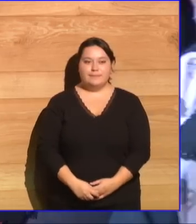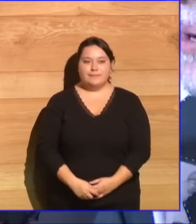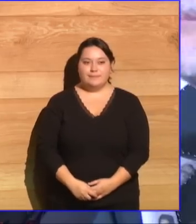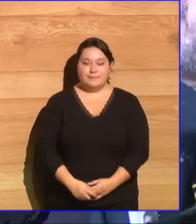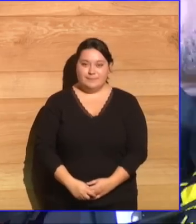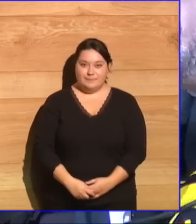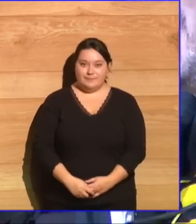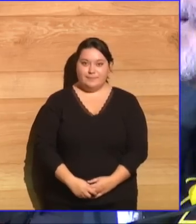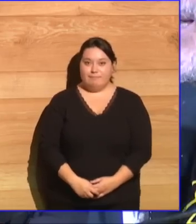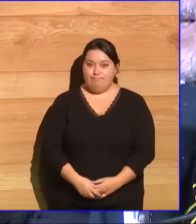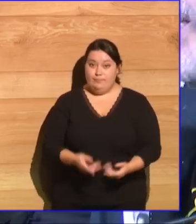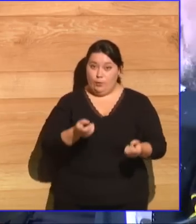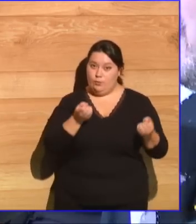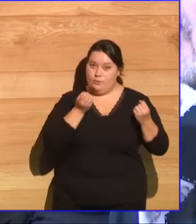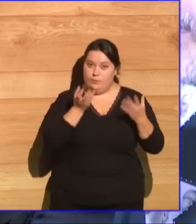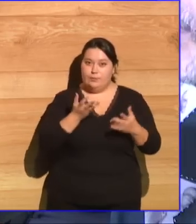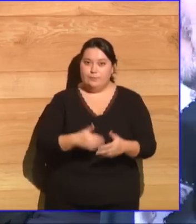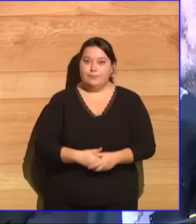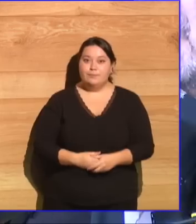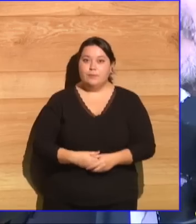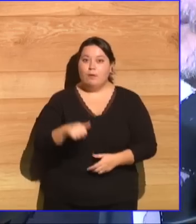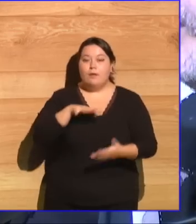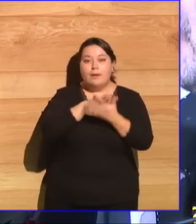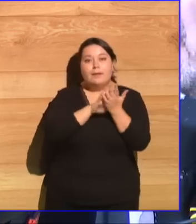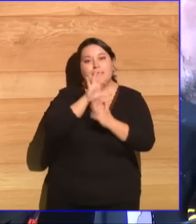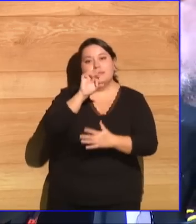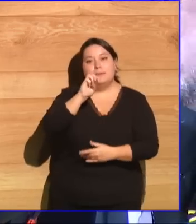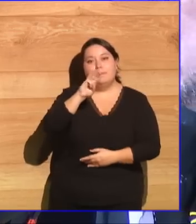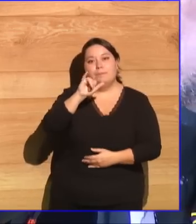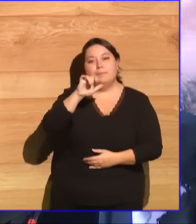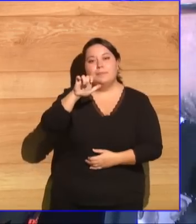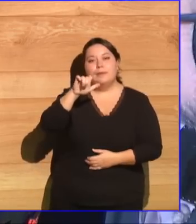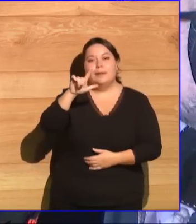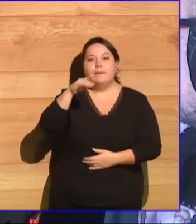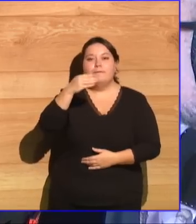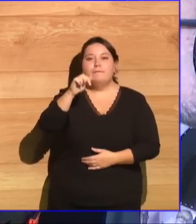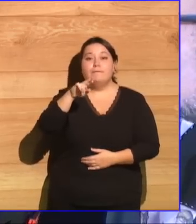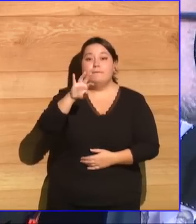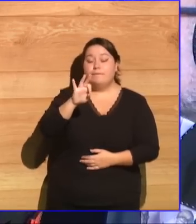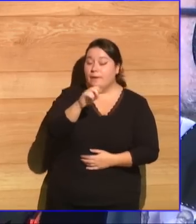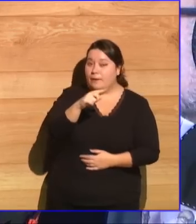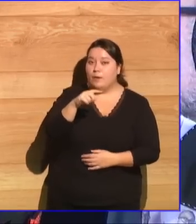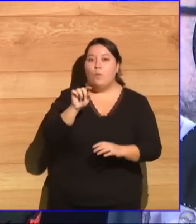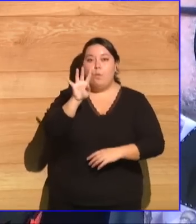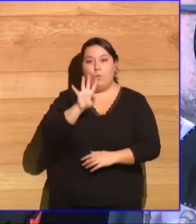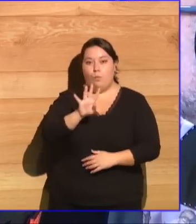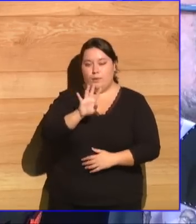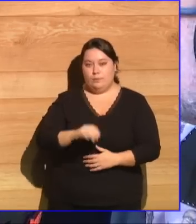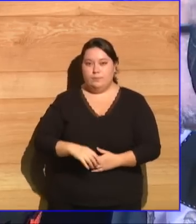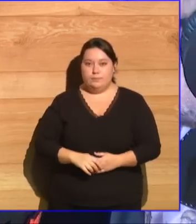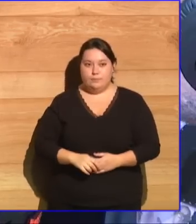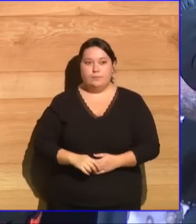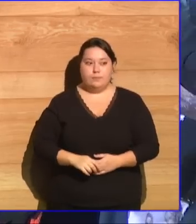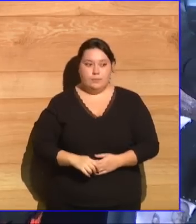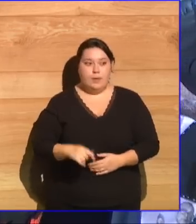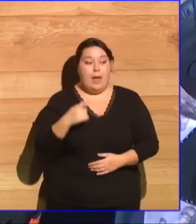No, es que os cuento. Hoy vamos a hablar de Spielberg 4, ¿no? Sí, es el 4 ya, sí, O sea, sí. vamos a hablar de Muy Spielberg bien, a ver 4, si